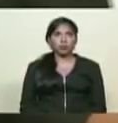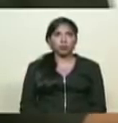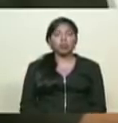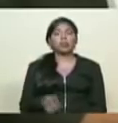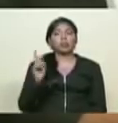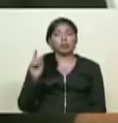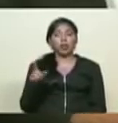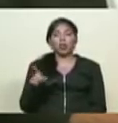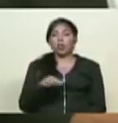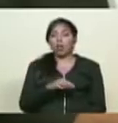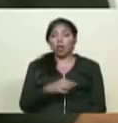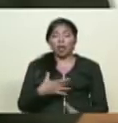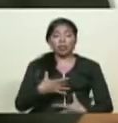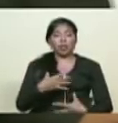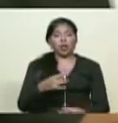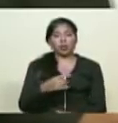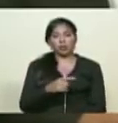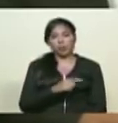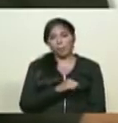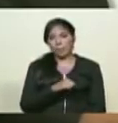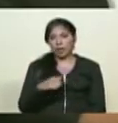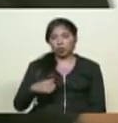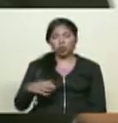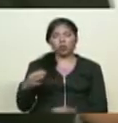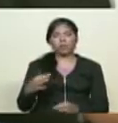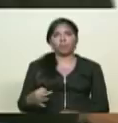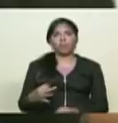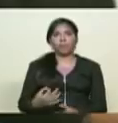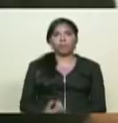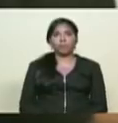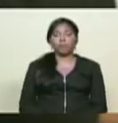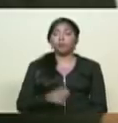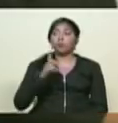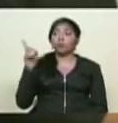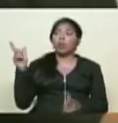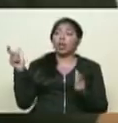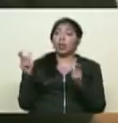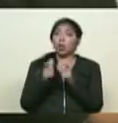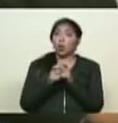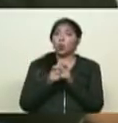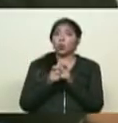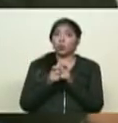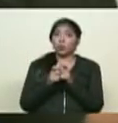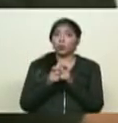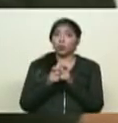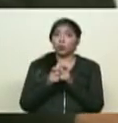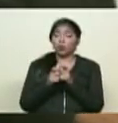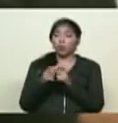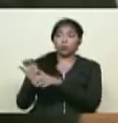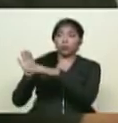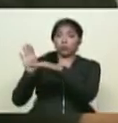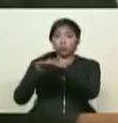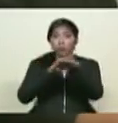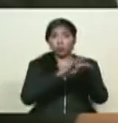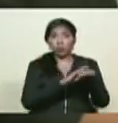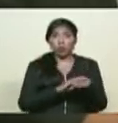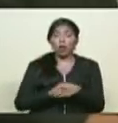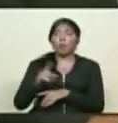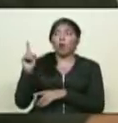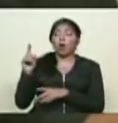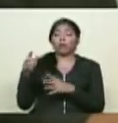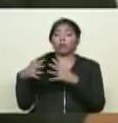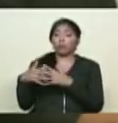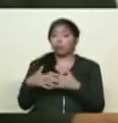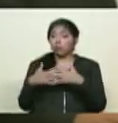personal de esta misión en esta reunión esta fase que ha convocado los eeuu como pueden